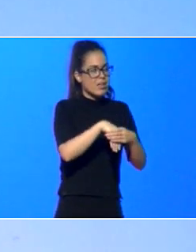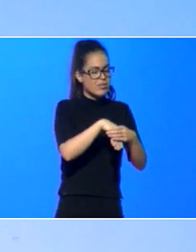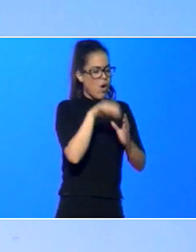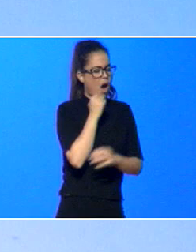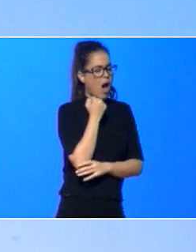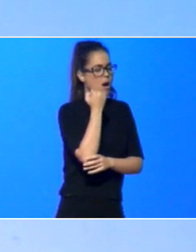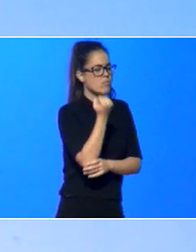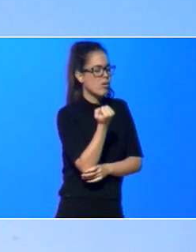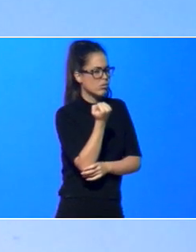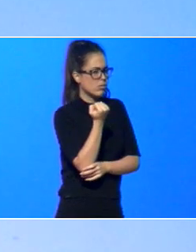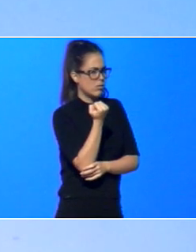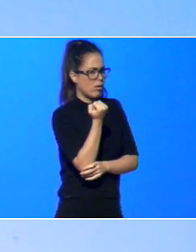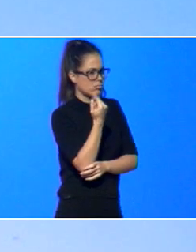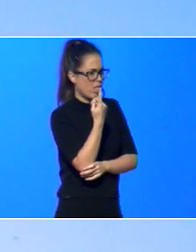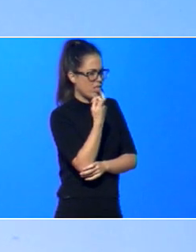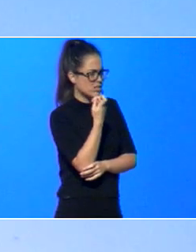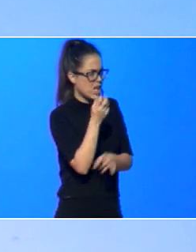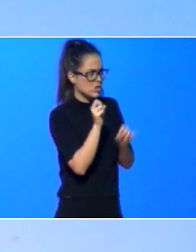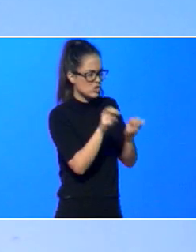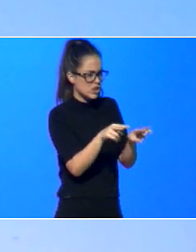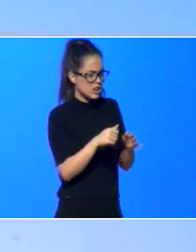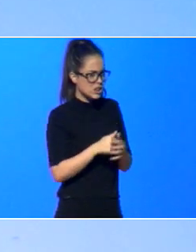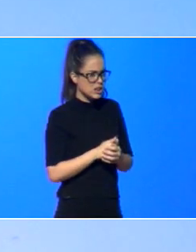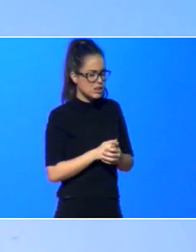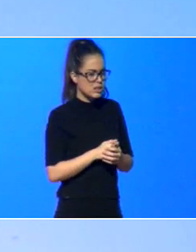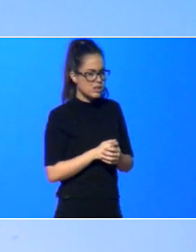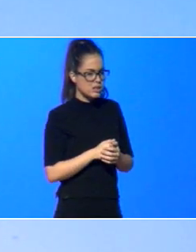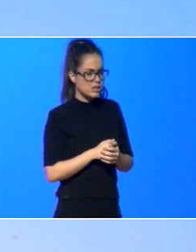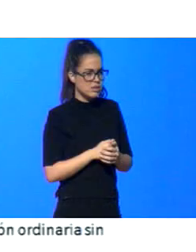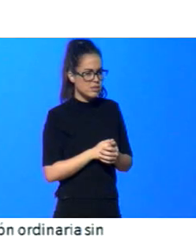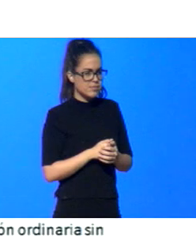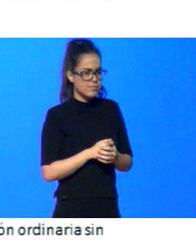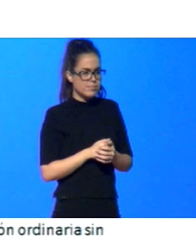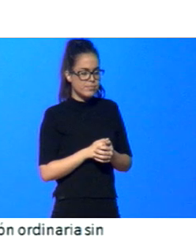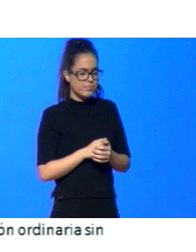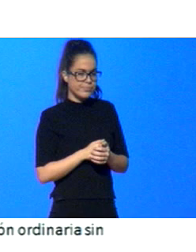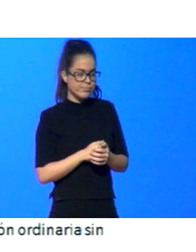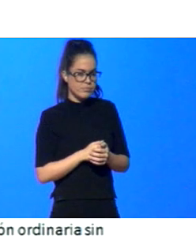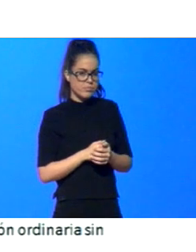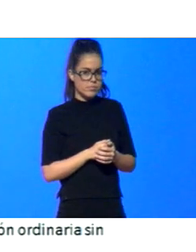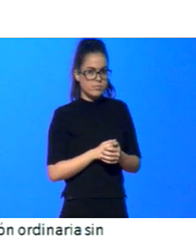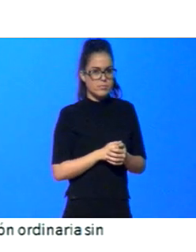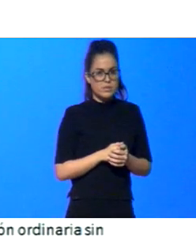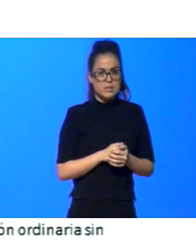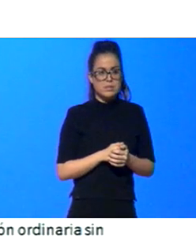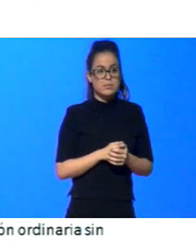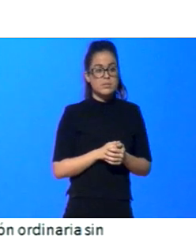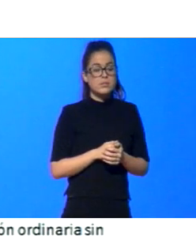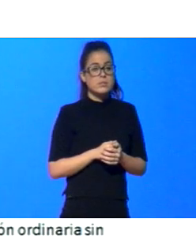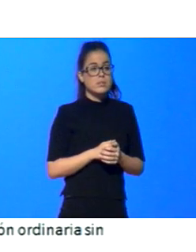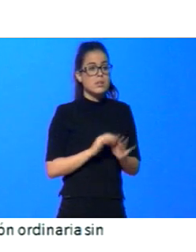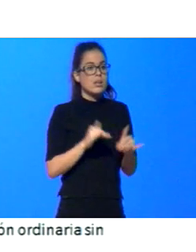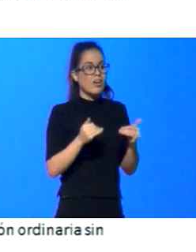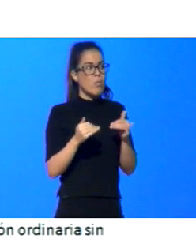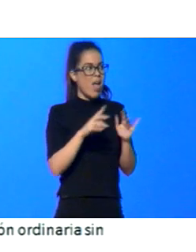necesarios y bajo una supuesta defensa de la idea de